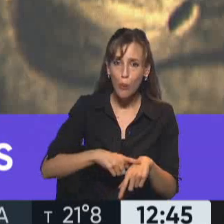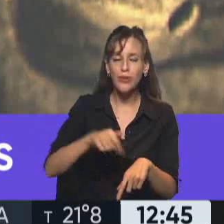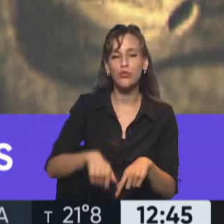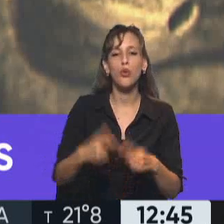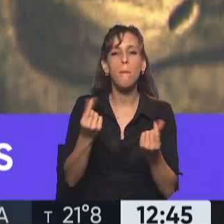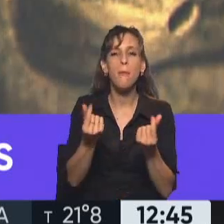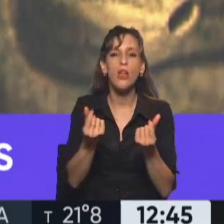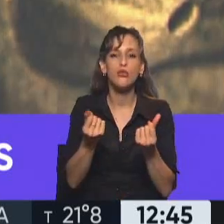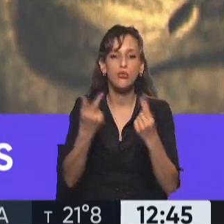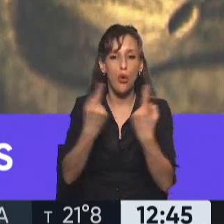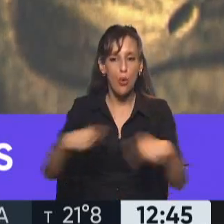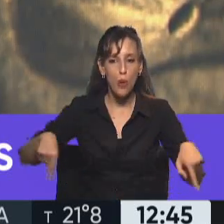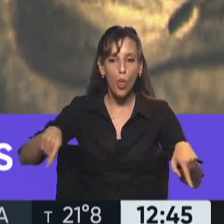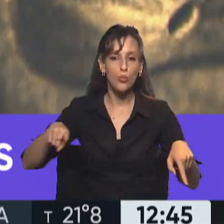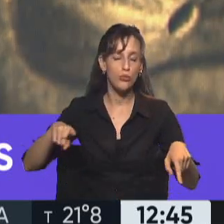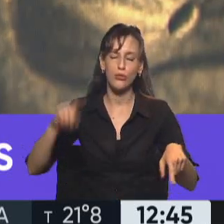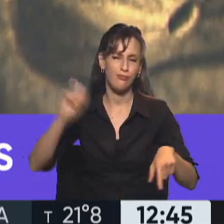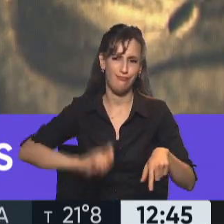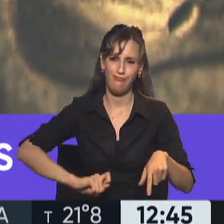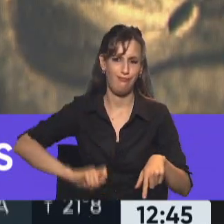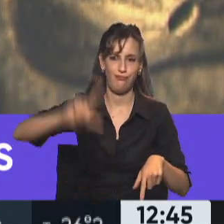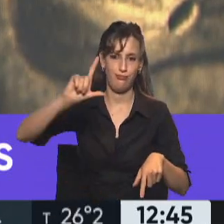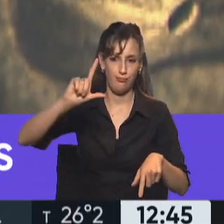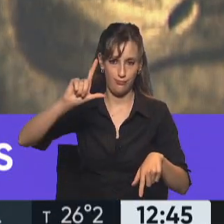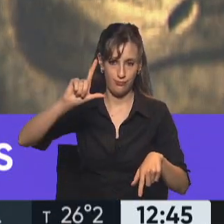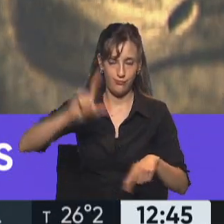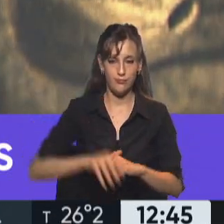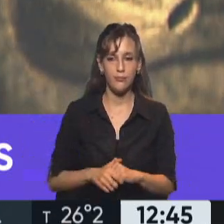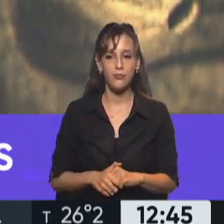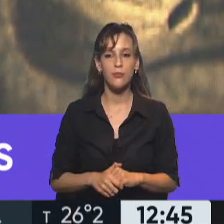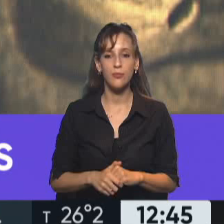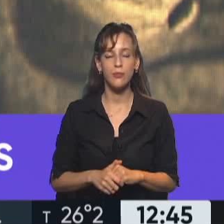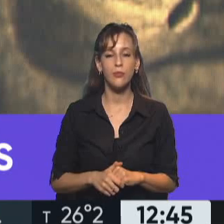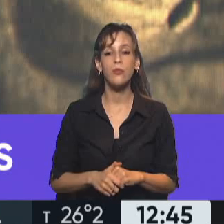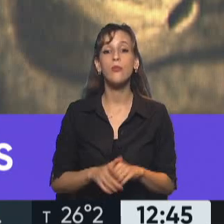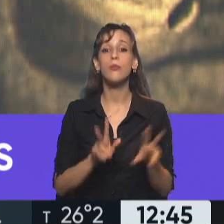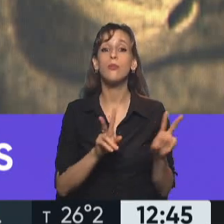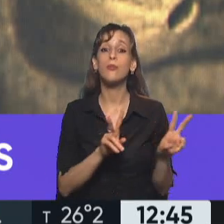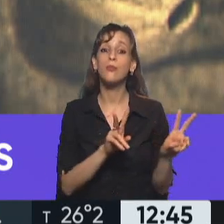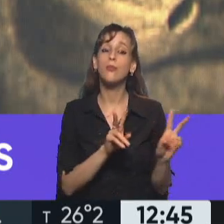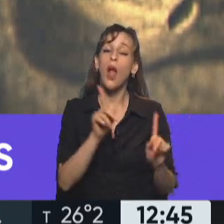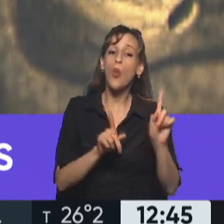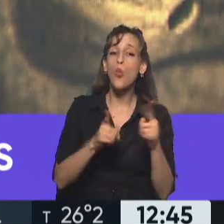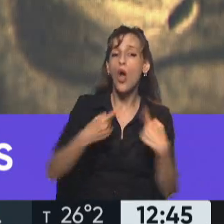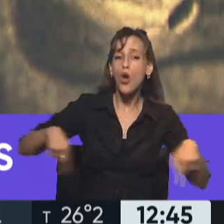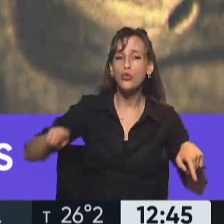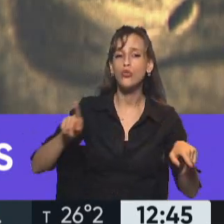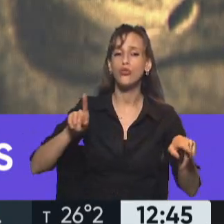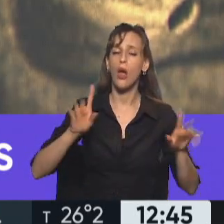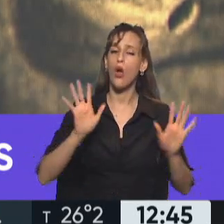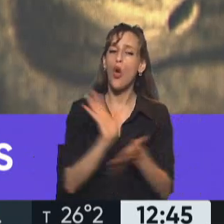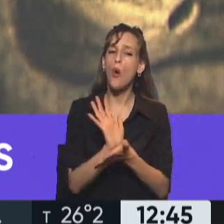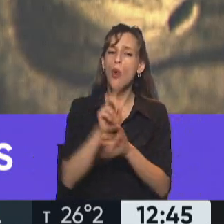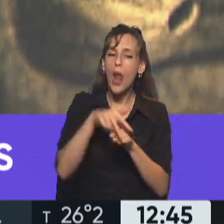que comemos los argentinos y las argentinas. Y hay algunas cuestiones que empezaron a aparecer, algunas herramientas